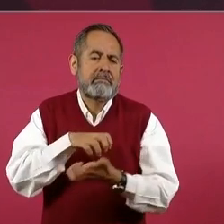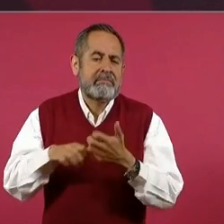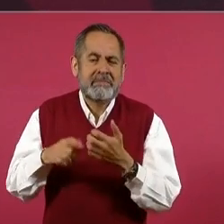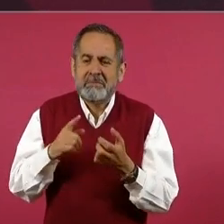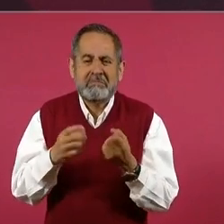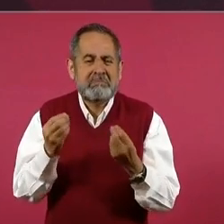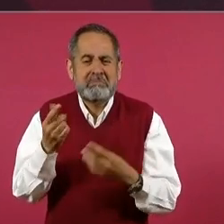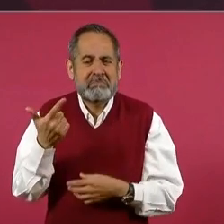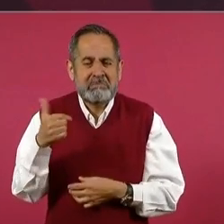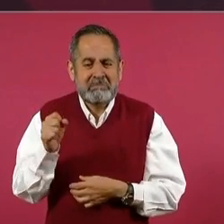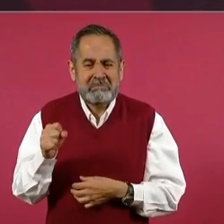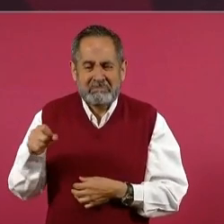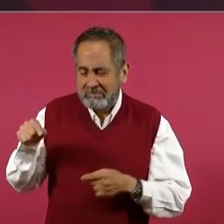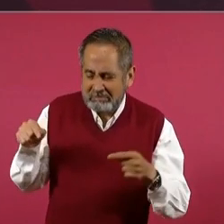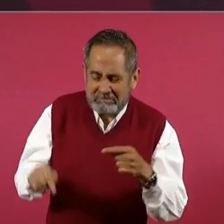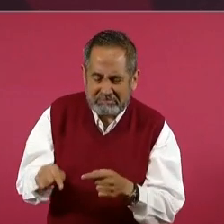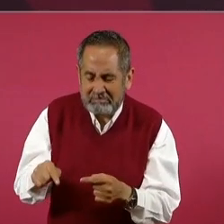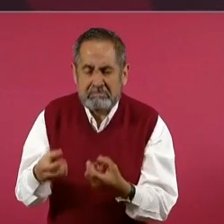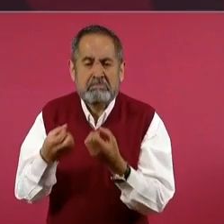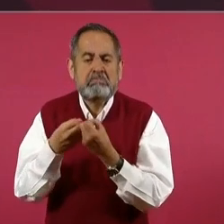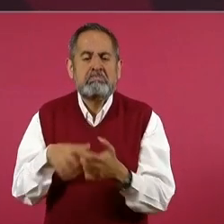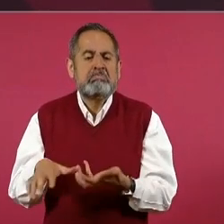demasiado gas.